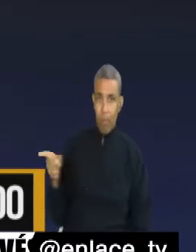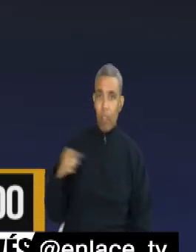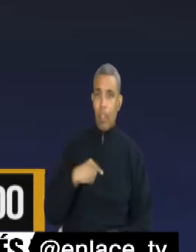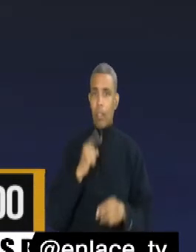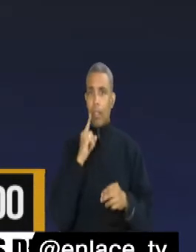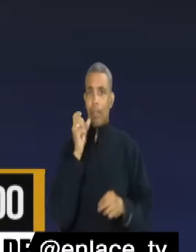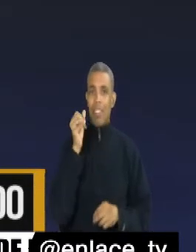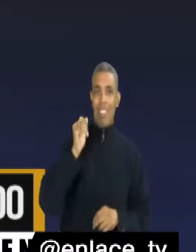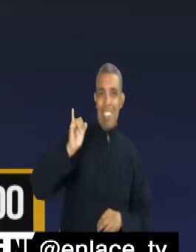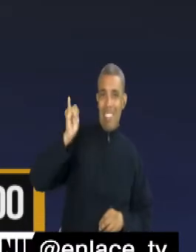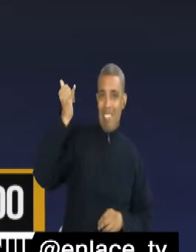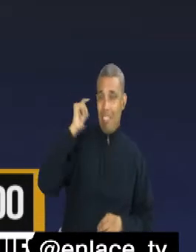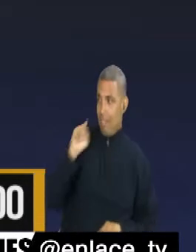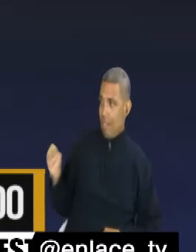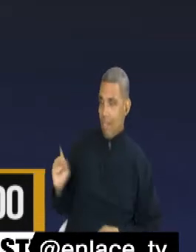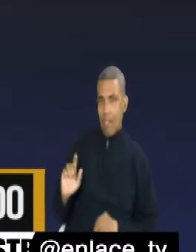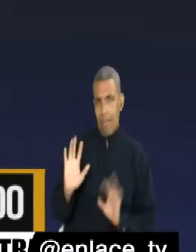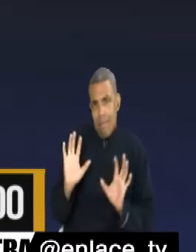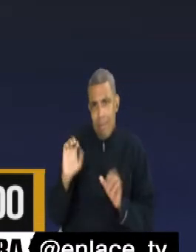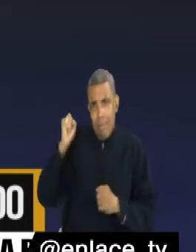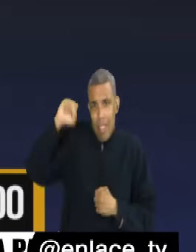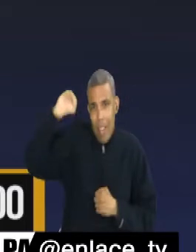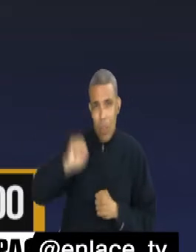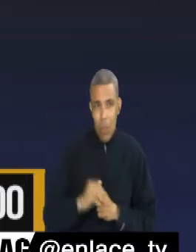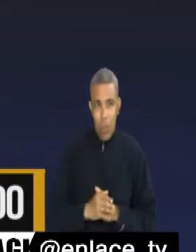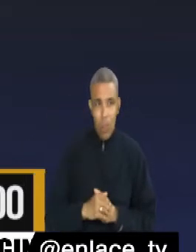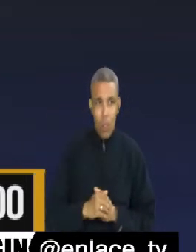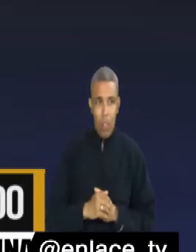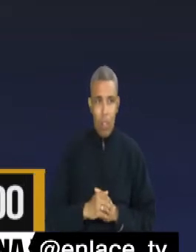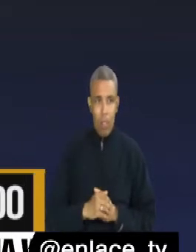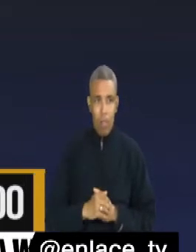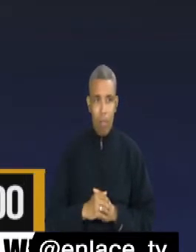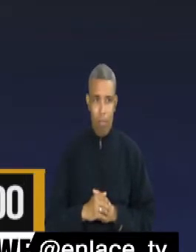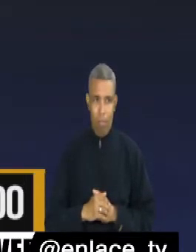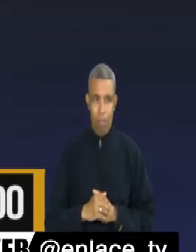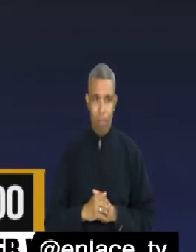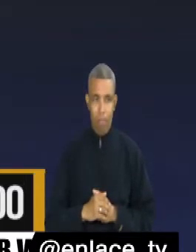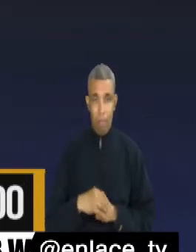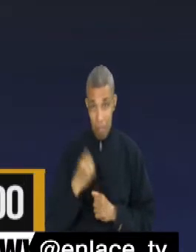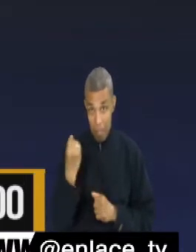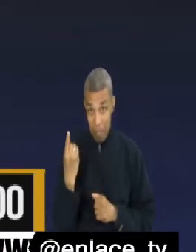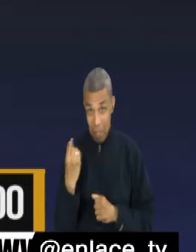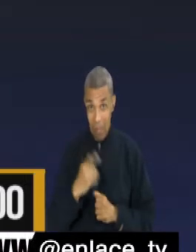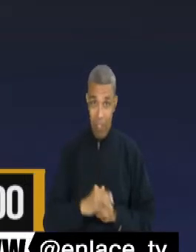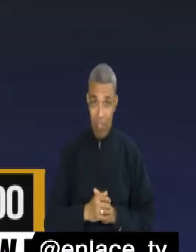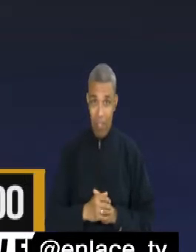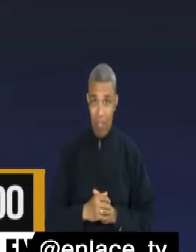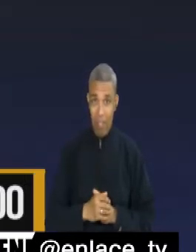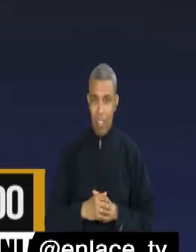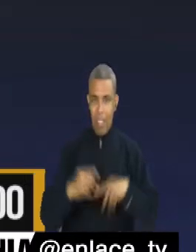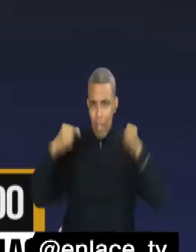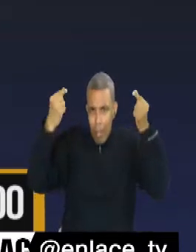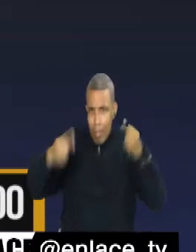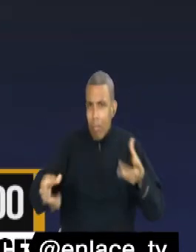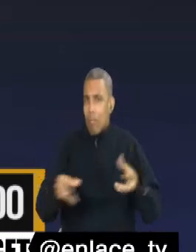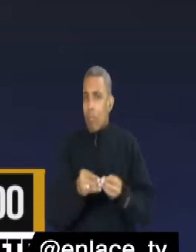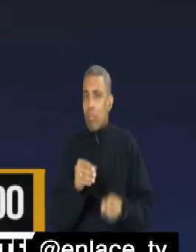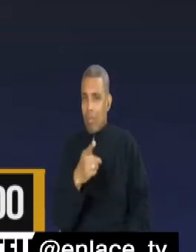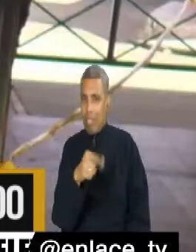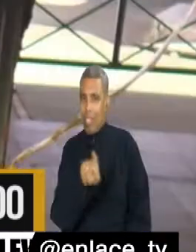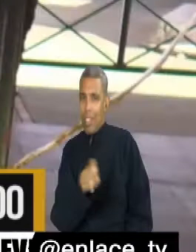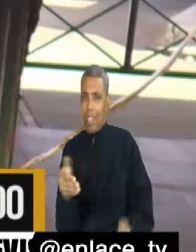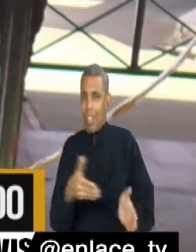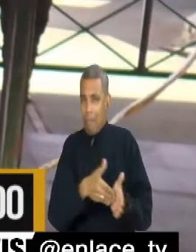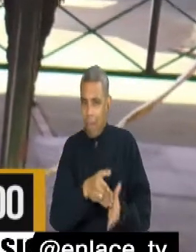con 15.347 votos contra un no de 1.313 votos, para un total de